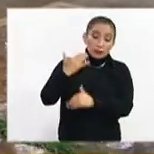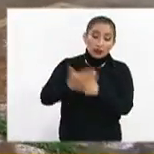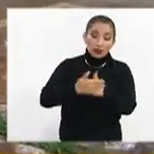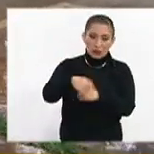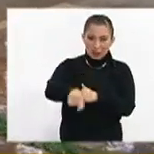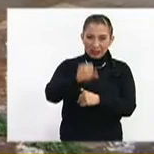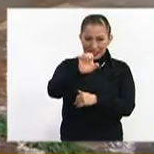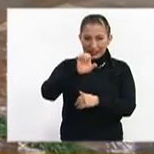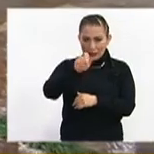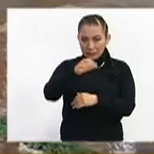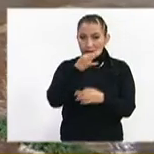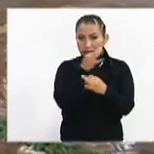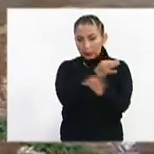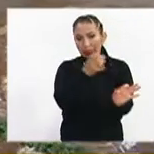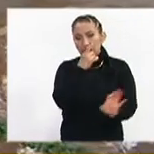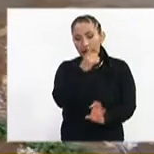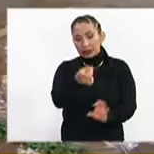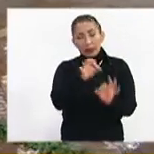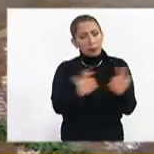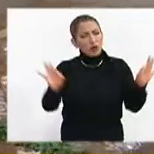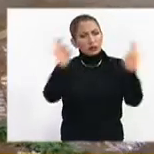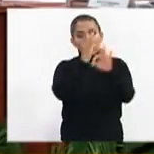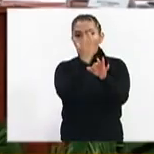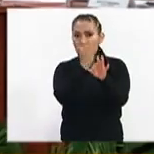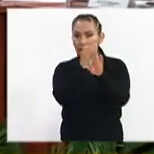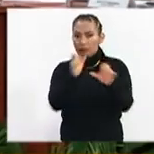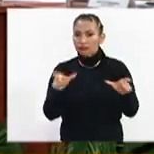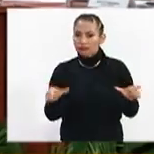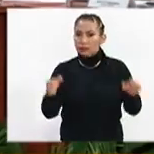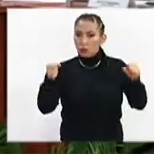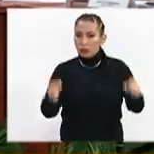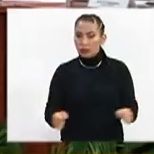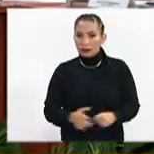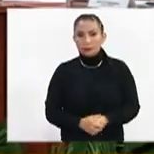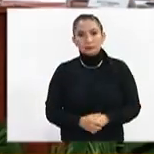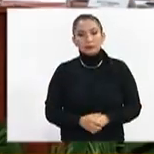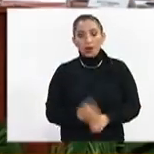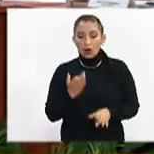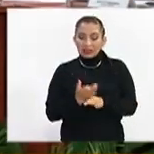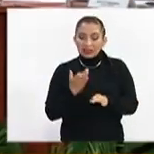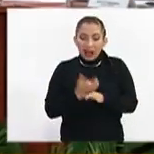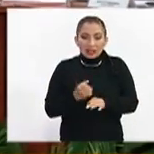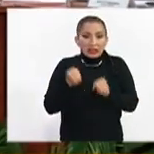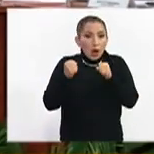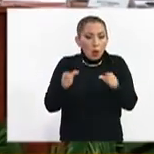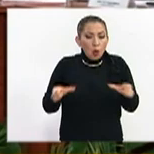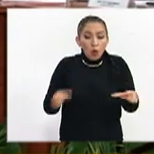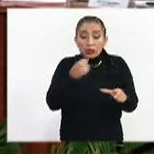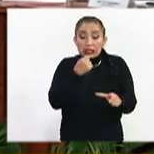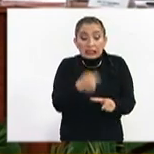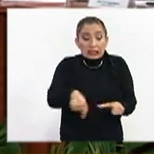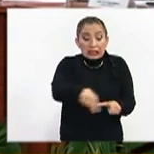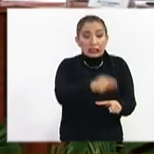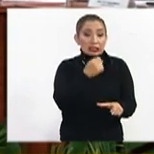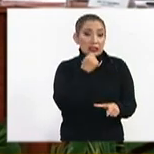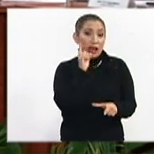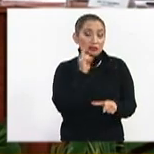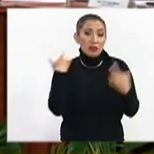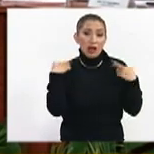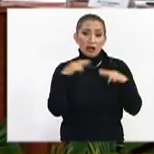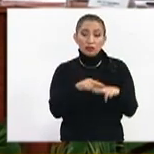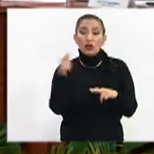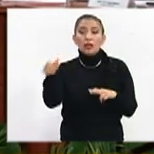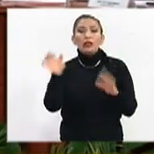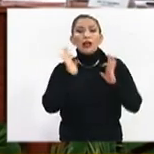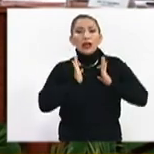el titular de la SEP afirmó que lo más importante es la seguridad. Es que la seguridad de los niños, de las niñas, de los maestros